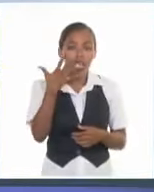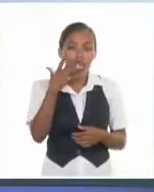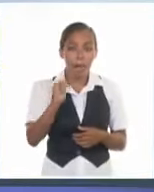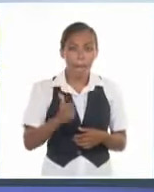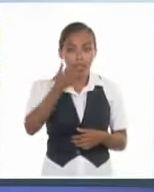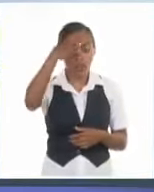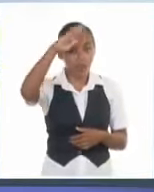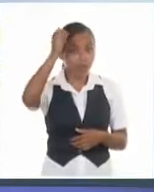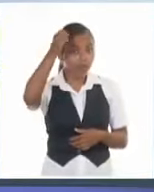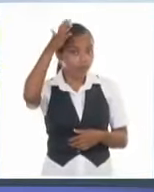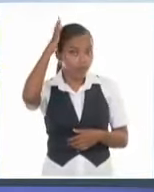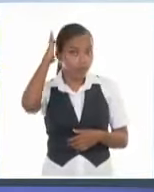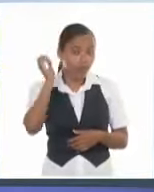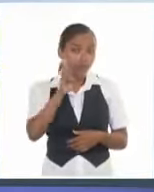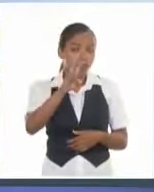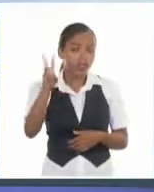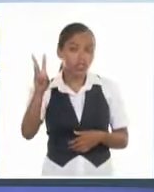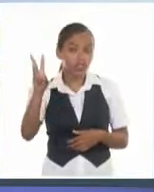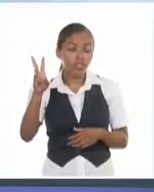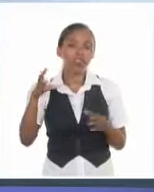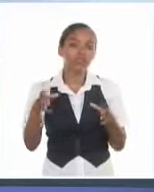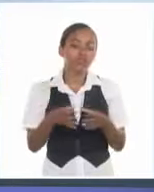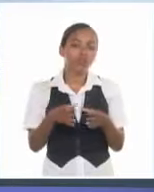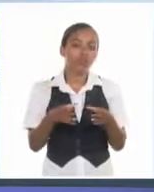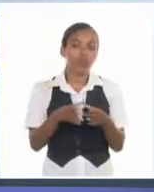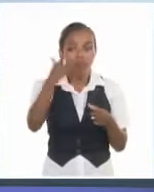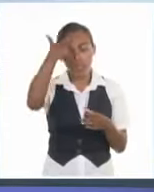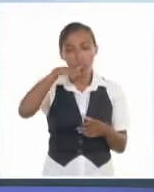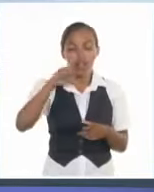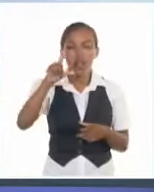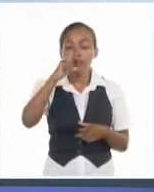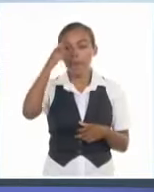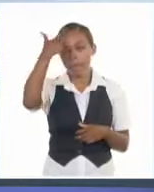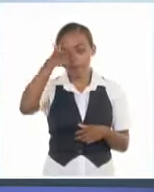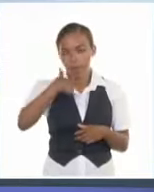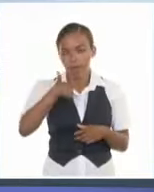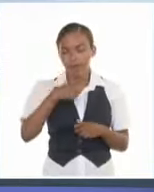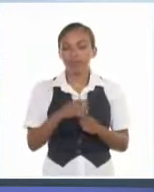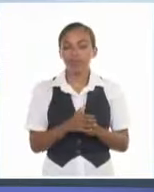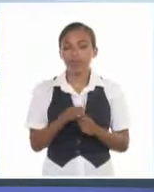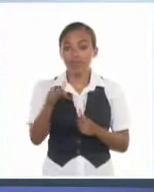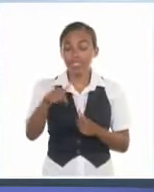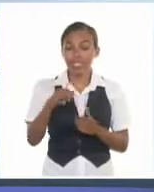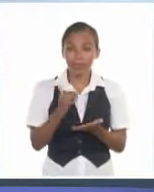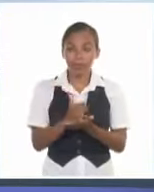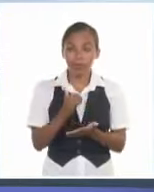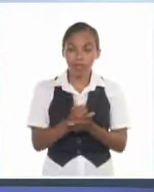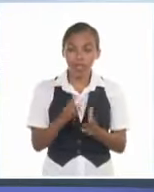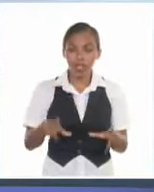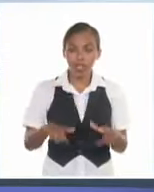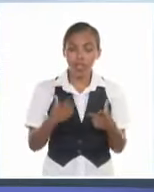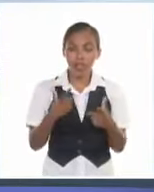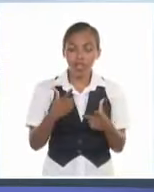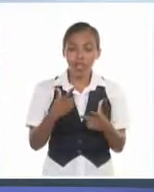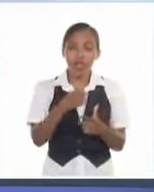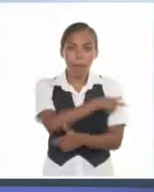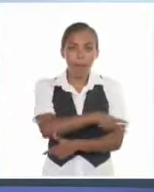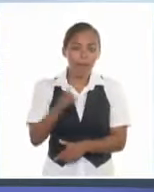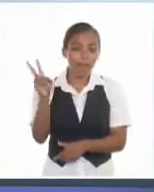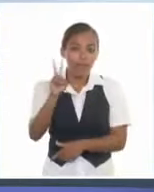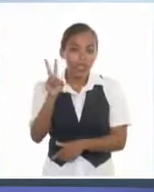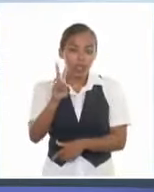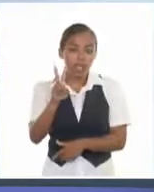en la 23ª cumbre de ALBA TCP. En el conclave celebrado este miércoles en Caracas, Díaz-Canel resaltó que la